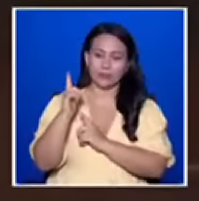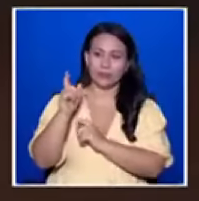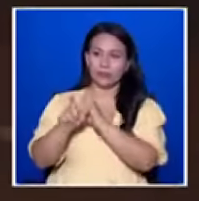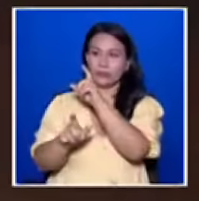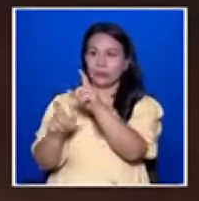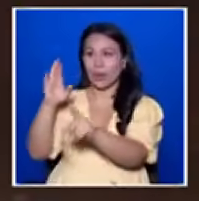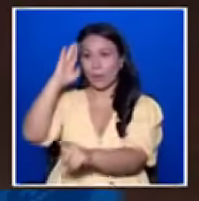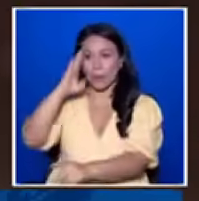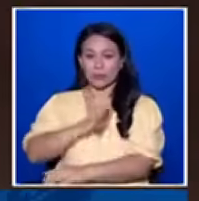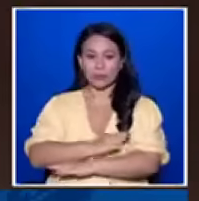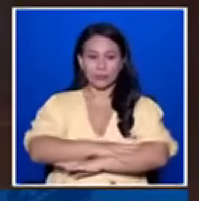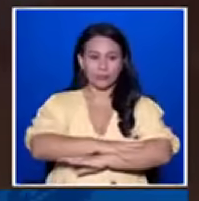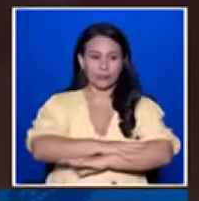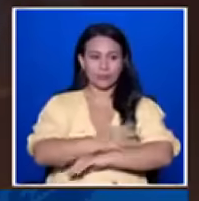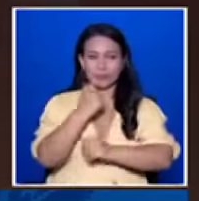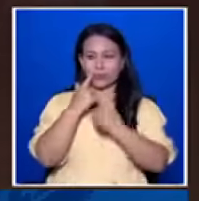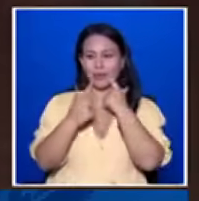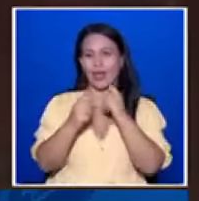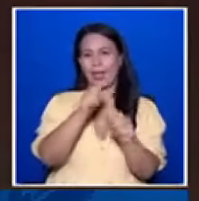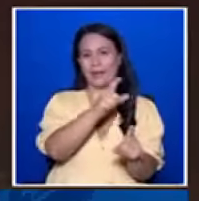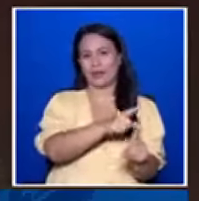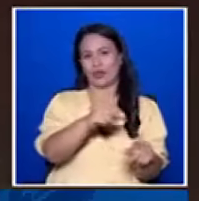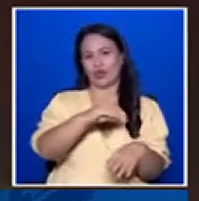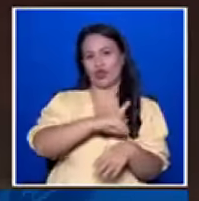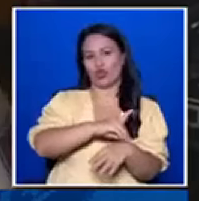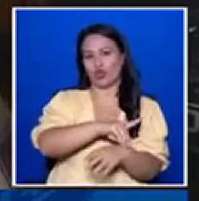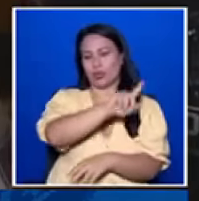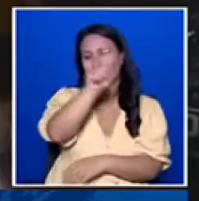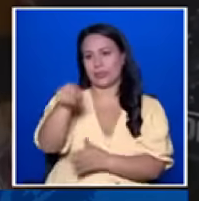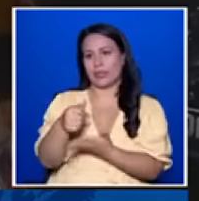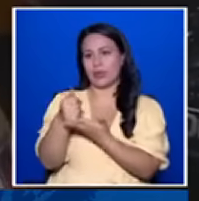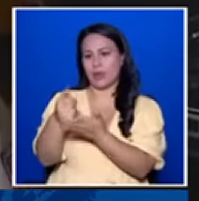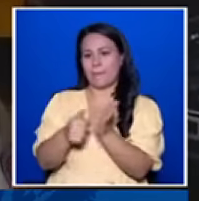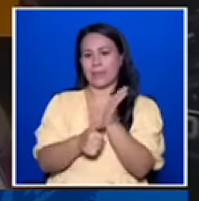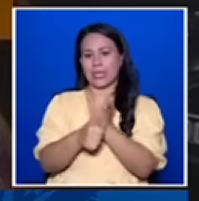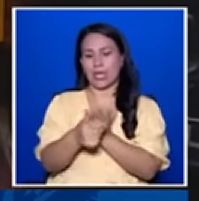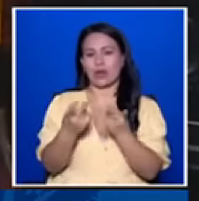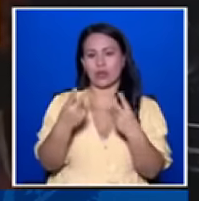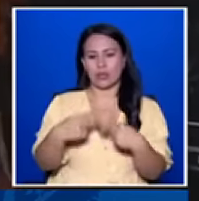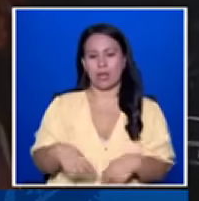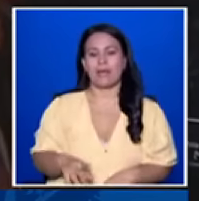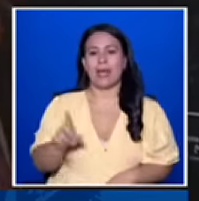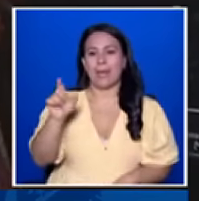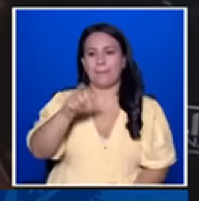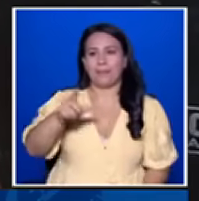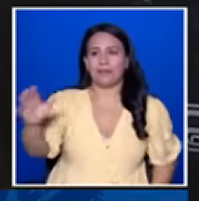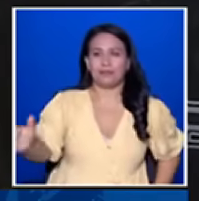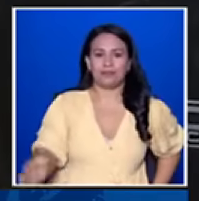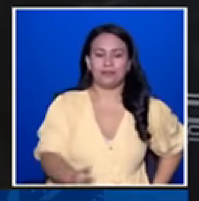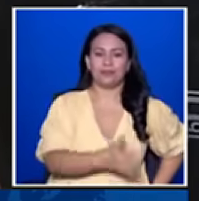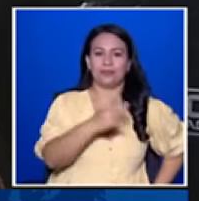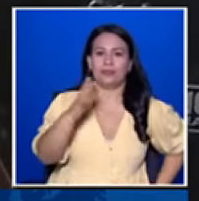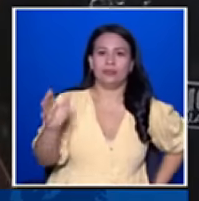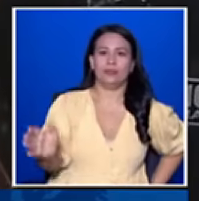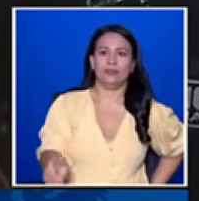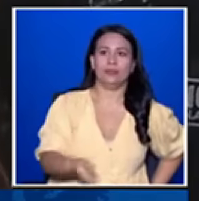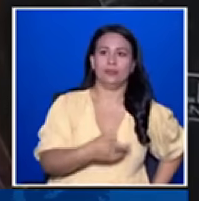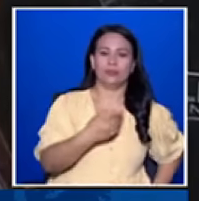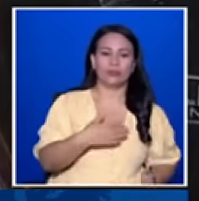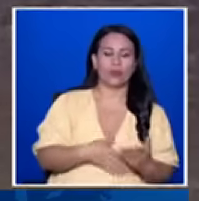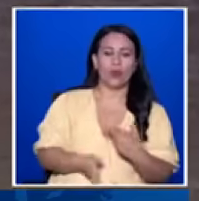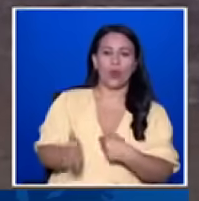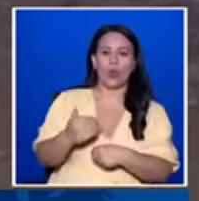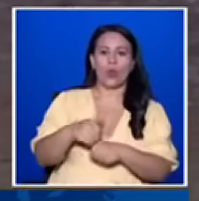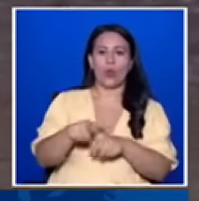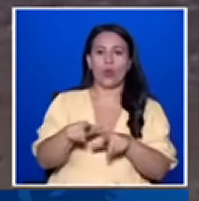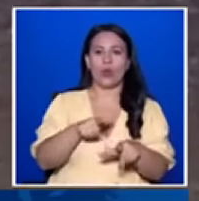a personeros del municipio, ministerios que se encuentran involucrados y la gente que está siendo retirada de estos espacios